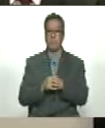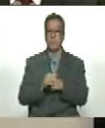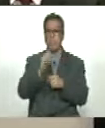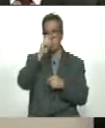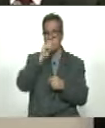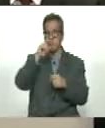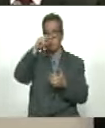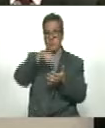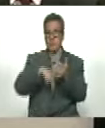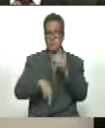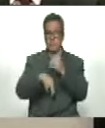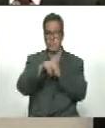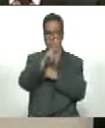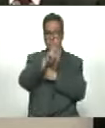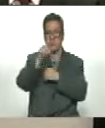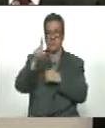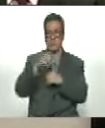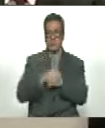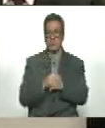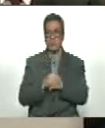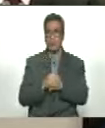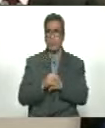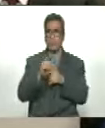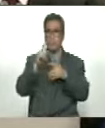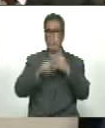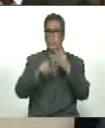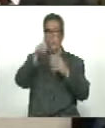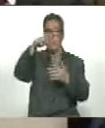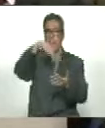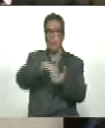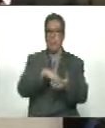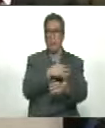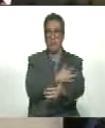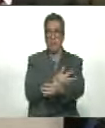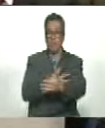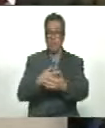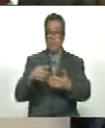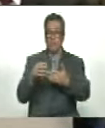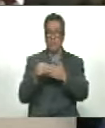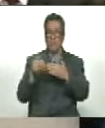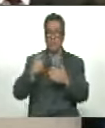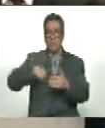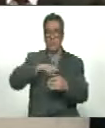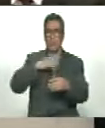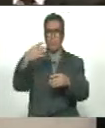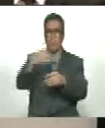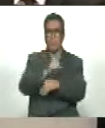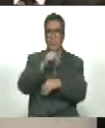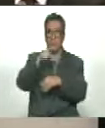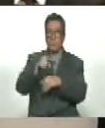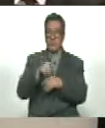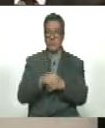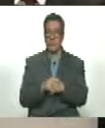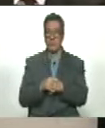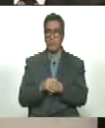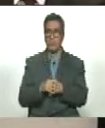año 2021. Menos de 1.000 millones de dólares obtuvimos nosotros por concepto